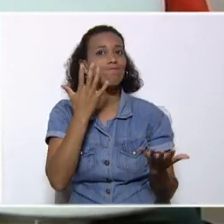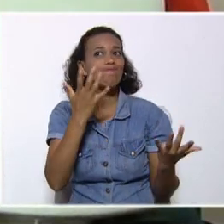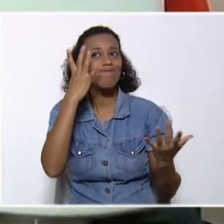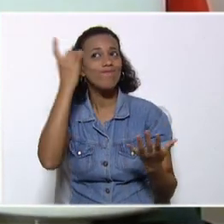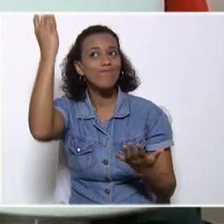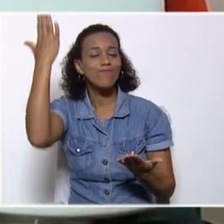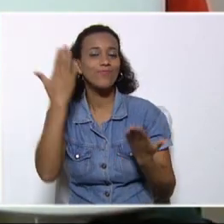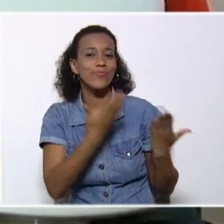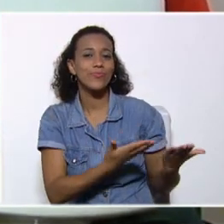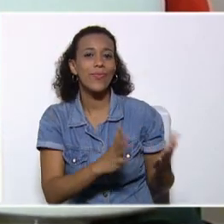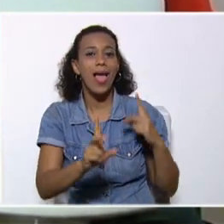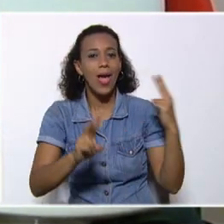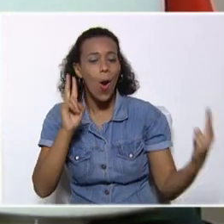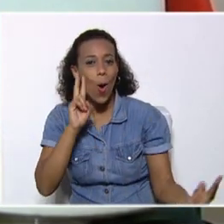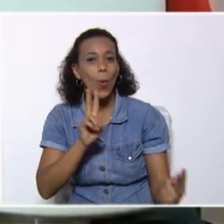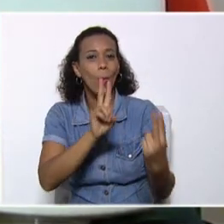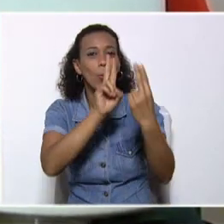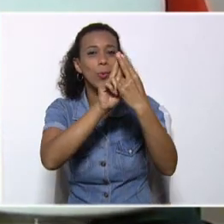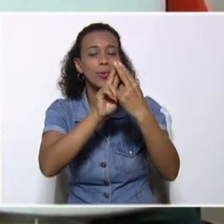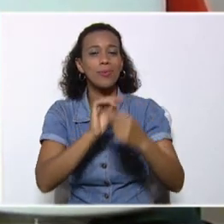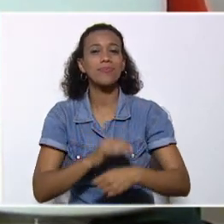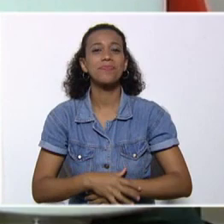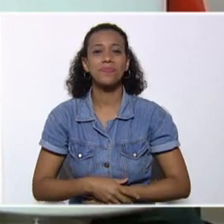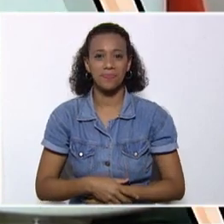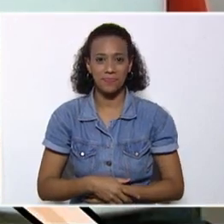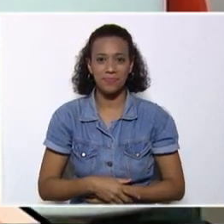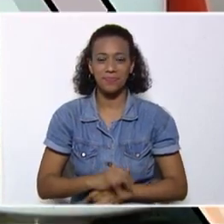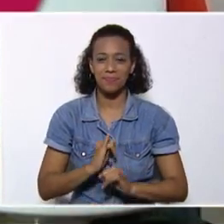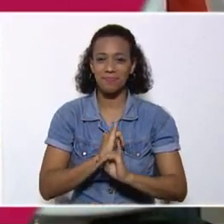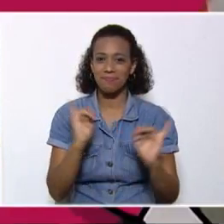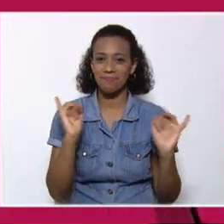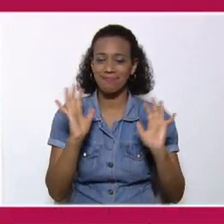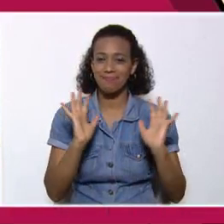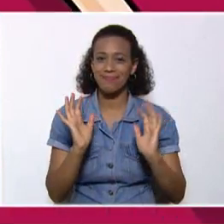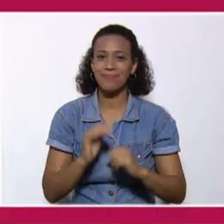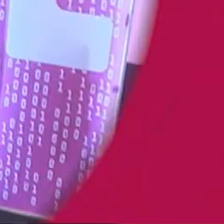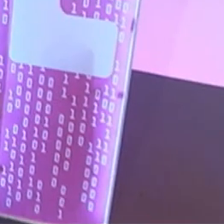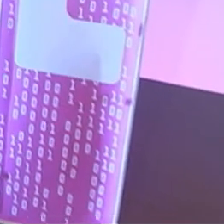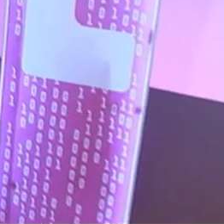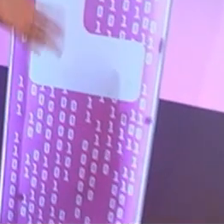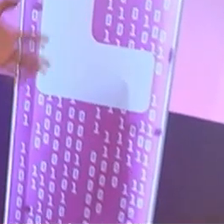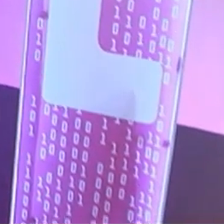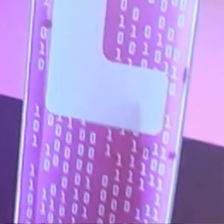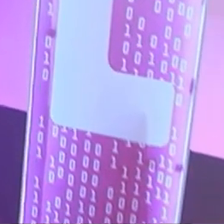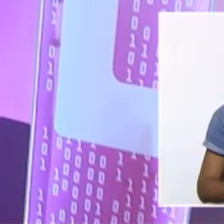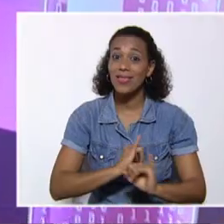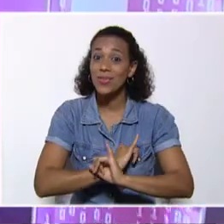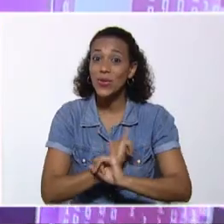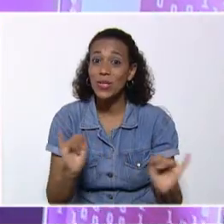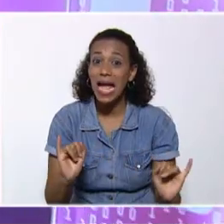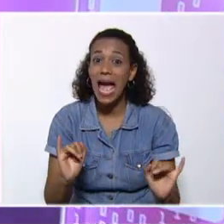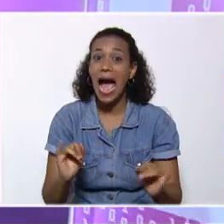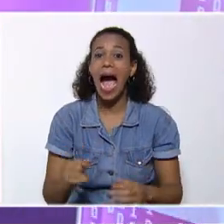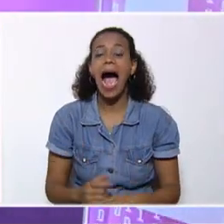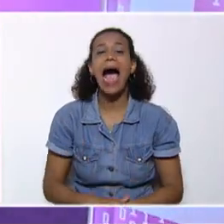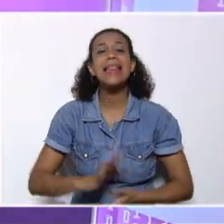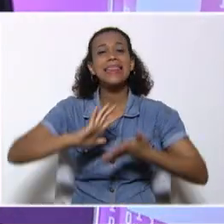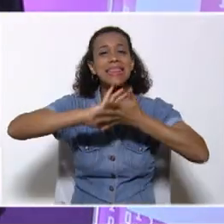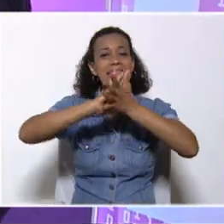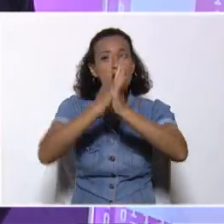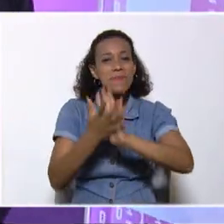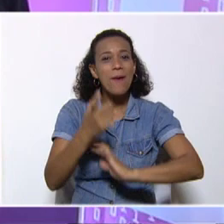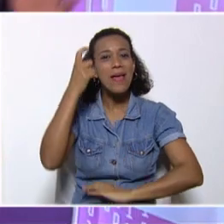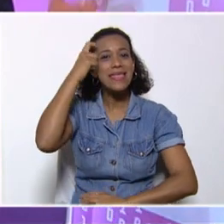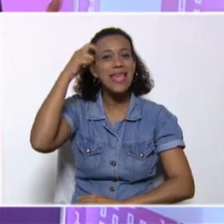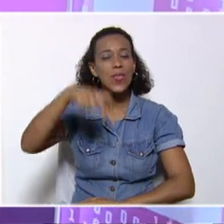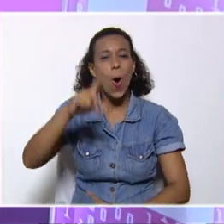de Dios. Será hasta una nueva oportunidad. ¡Chao! De esa manera nosotros damos por